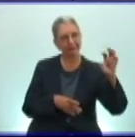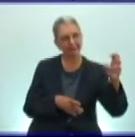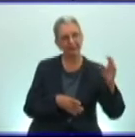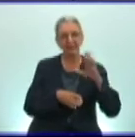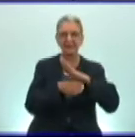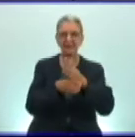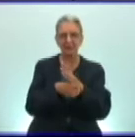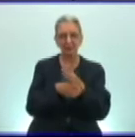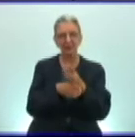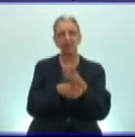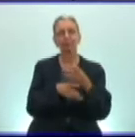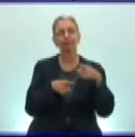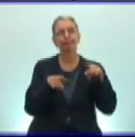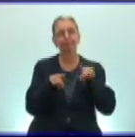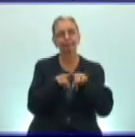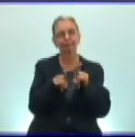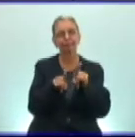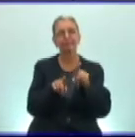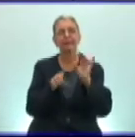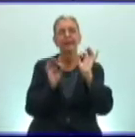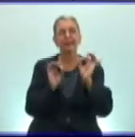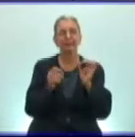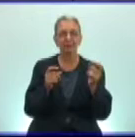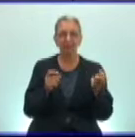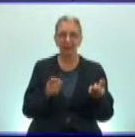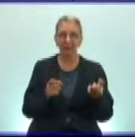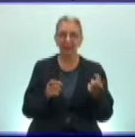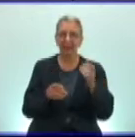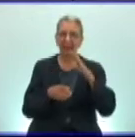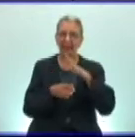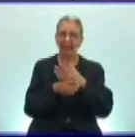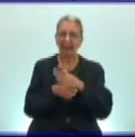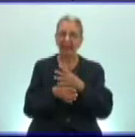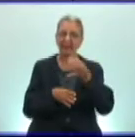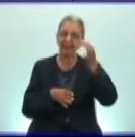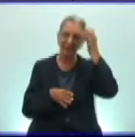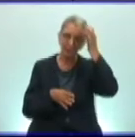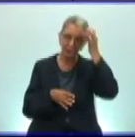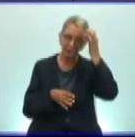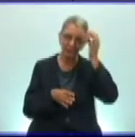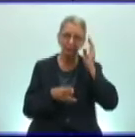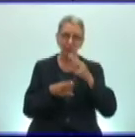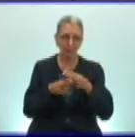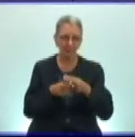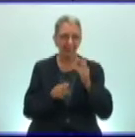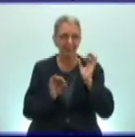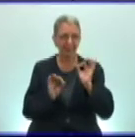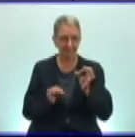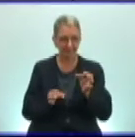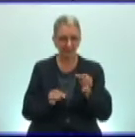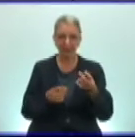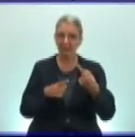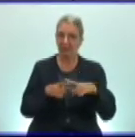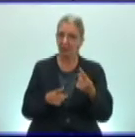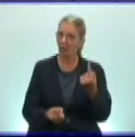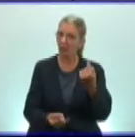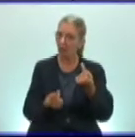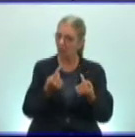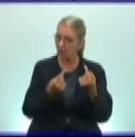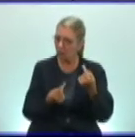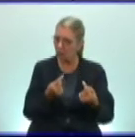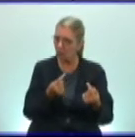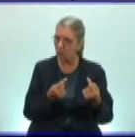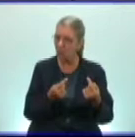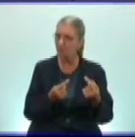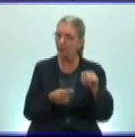símbolos coinciden con el nombre de los elementos químicos en español. Pero existen otros símbolos de los elementos químicos